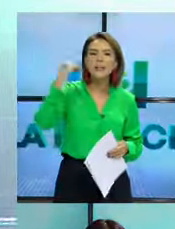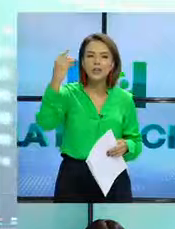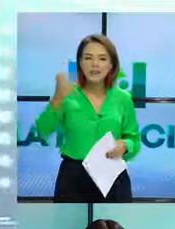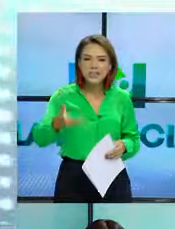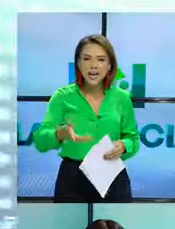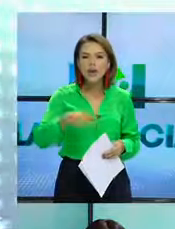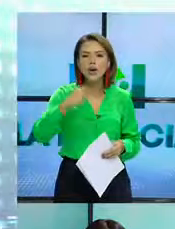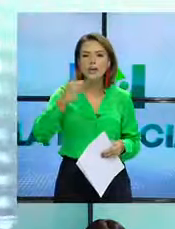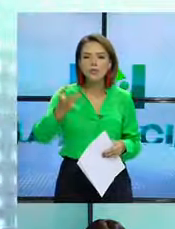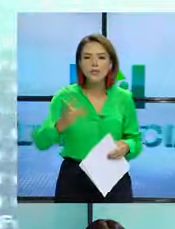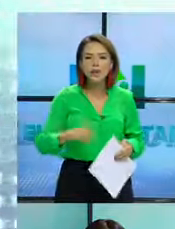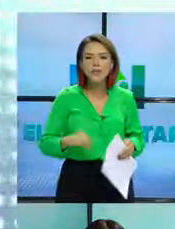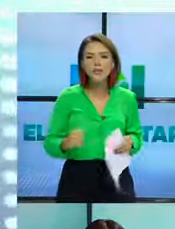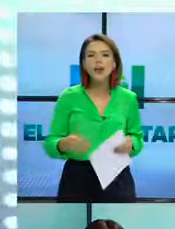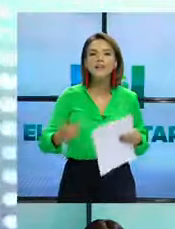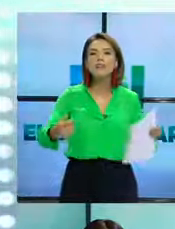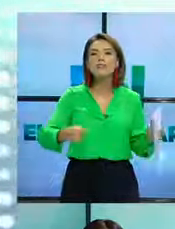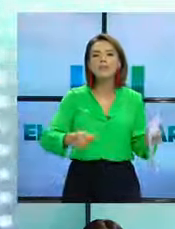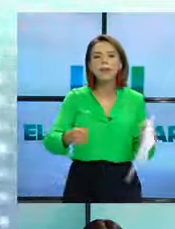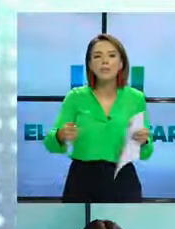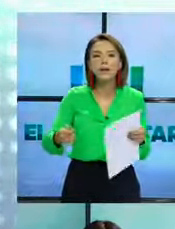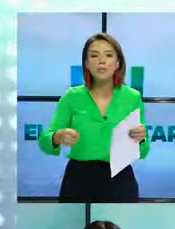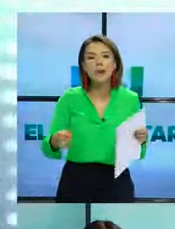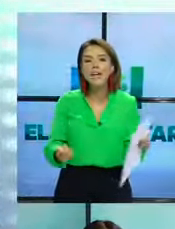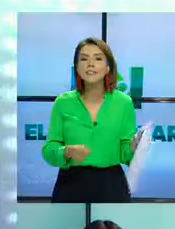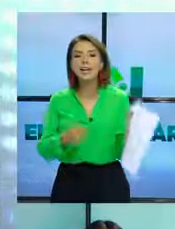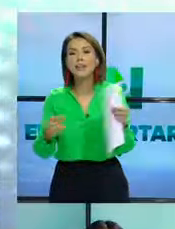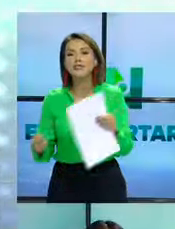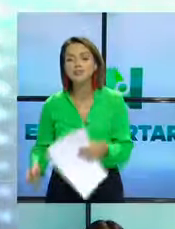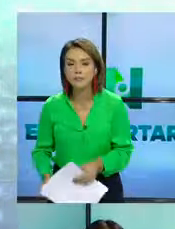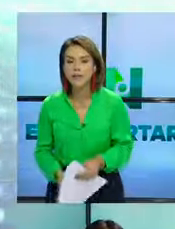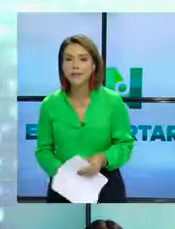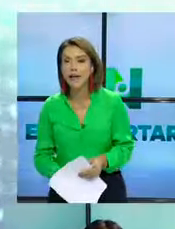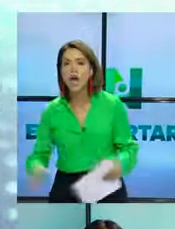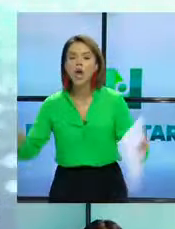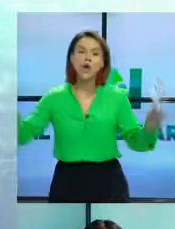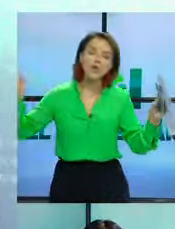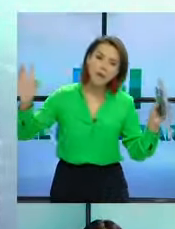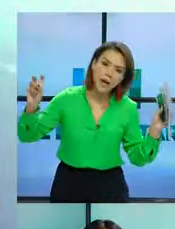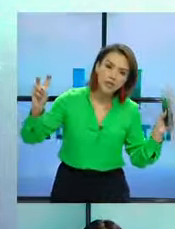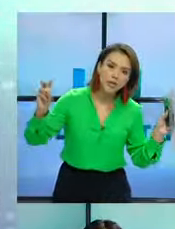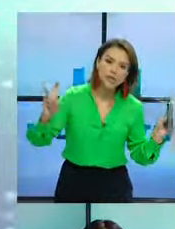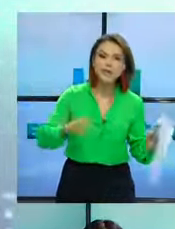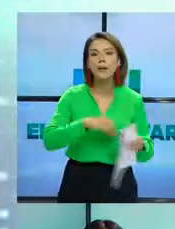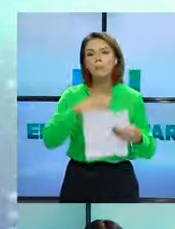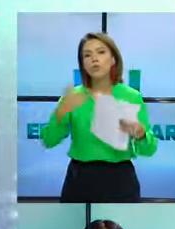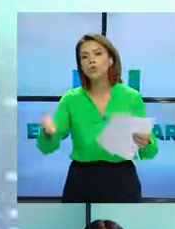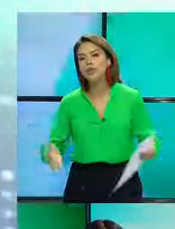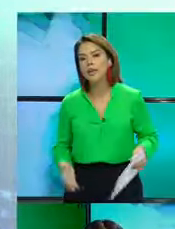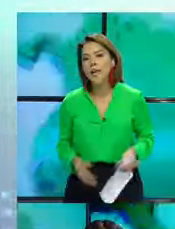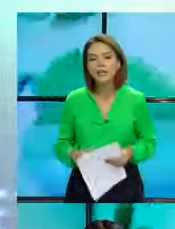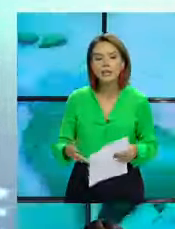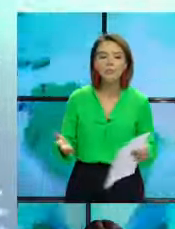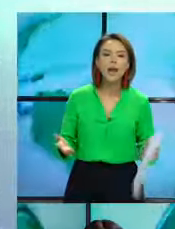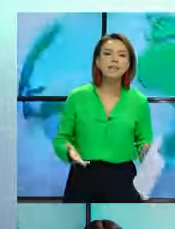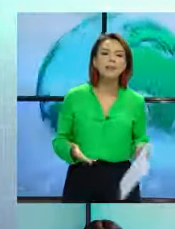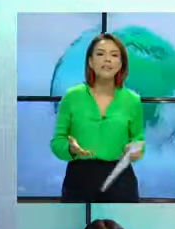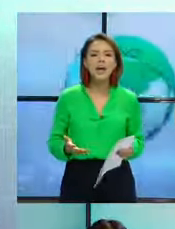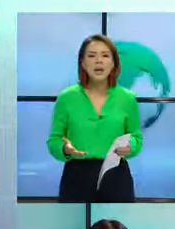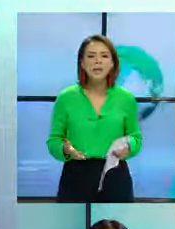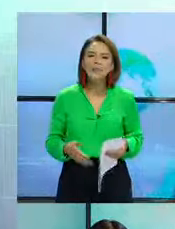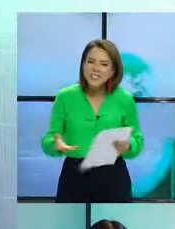los enseres, los electrodomésticos, hacen un esfuerzo para volver a comprar, el siguiente año se vuelve a dañar. Los expertos dicen que es producto del temporal